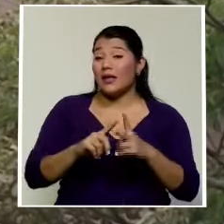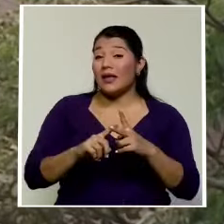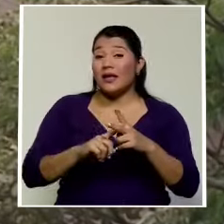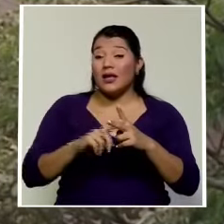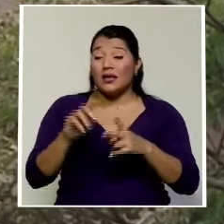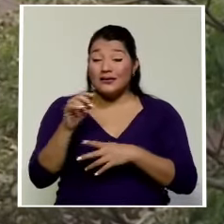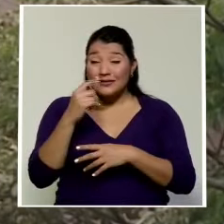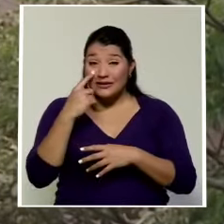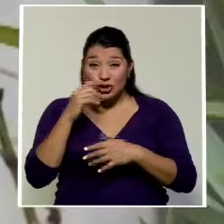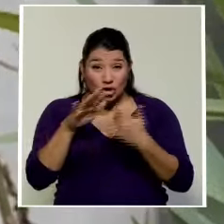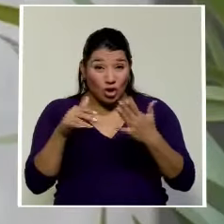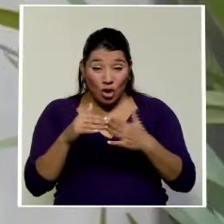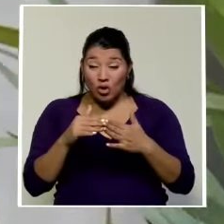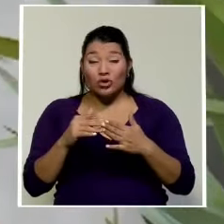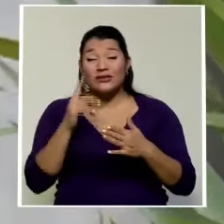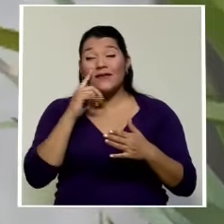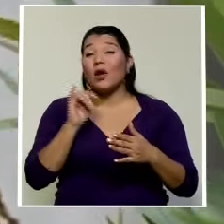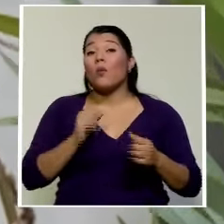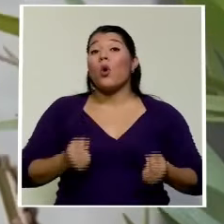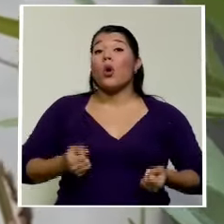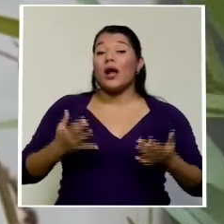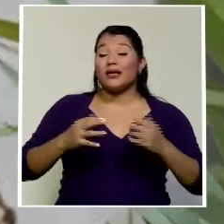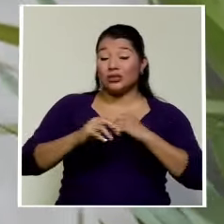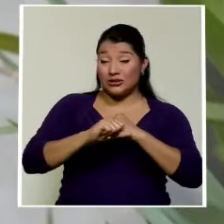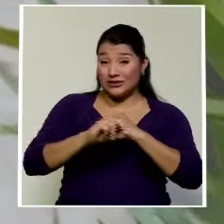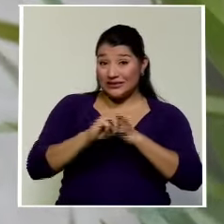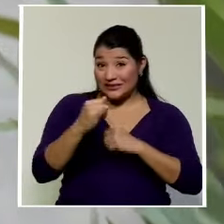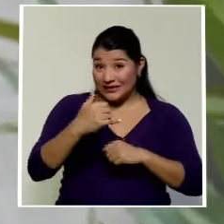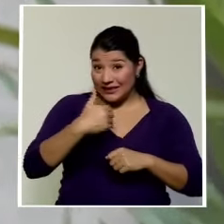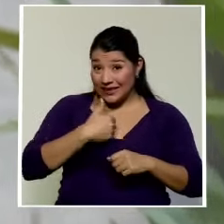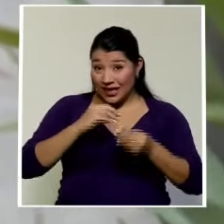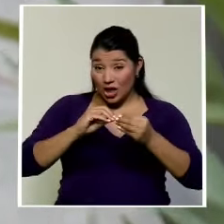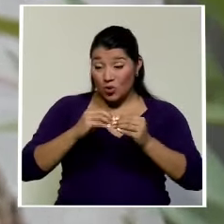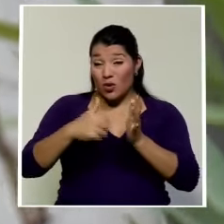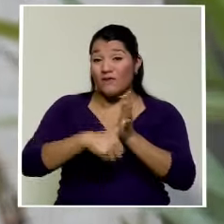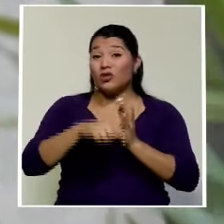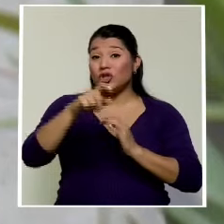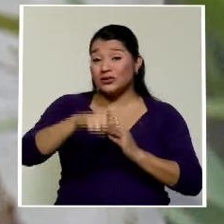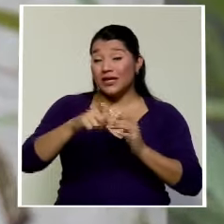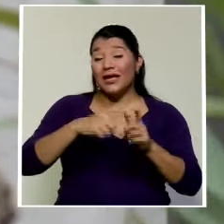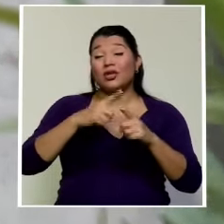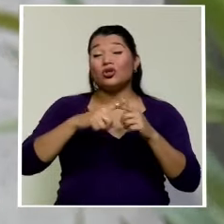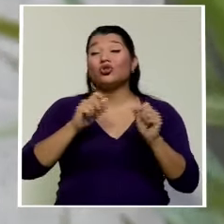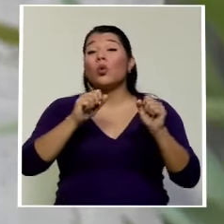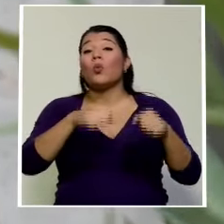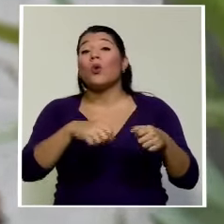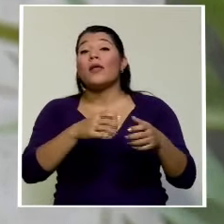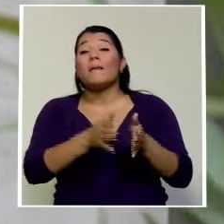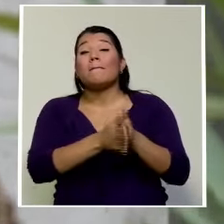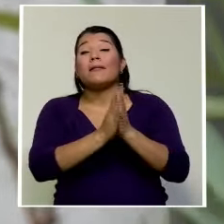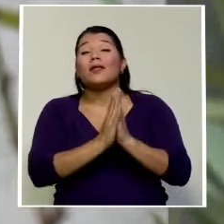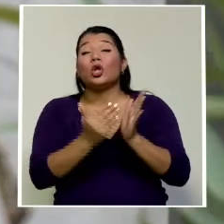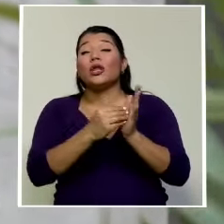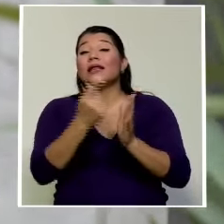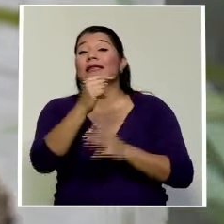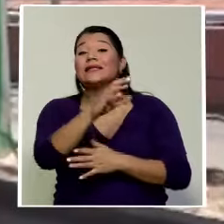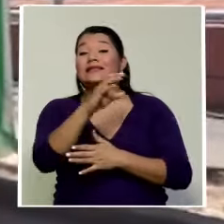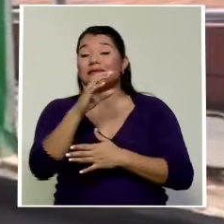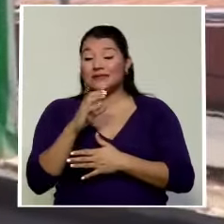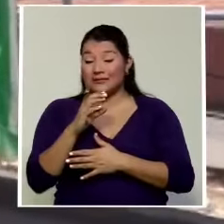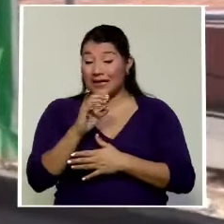de campaña y si obtienen la cantidad de votos suficientes para ello, podrán liquidarlos con cargo a la contribución estatal.